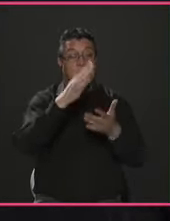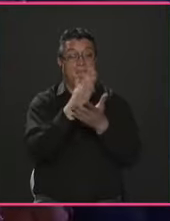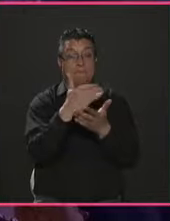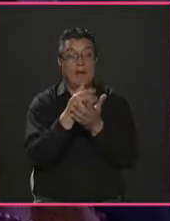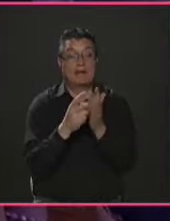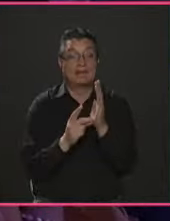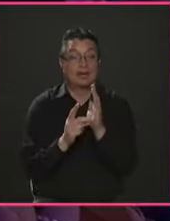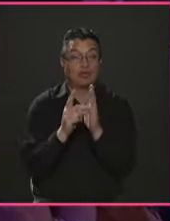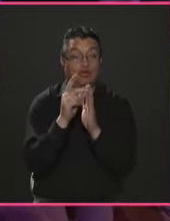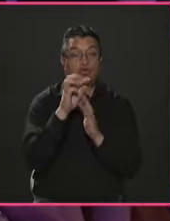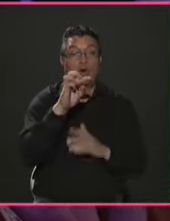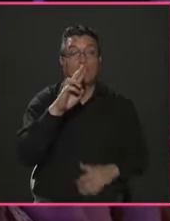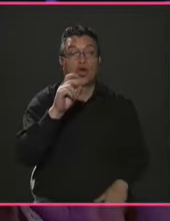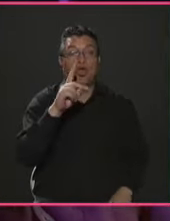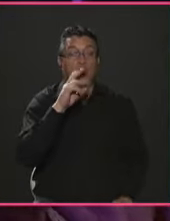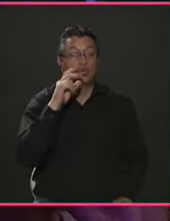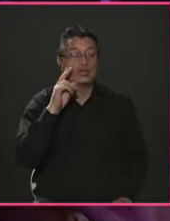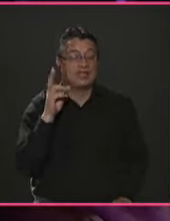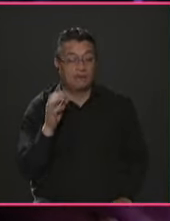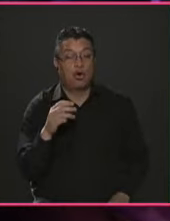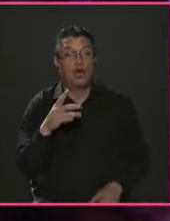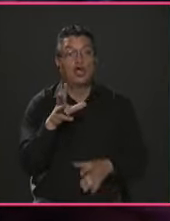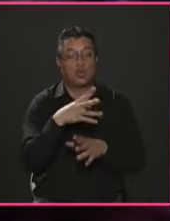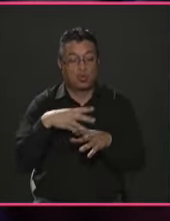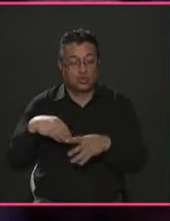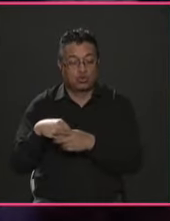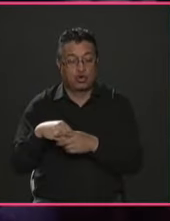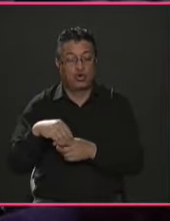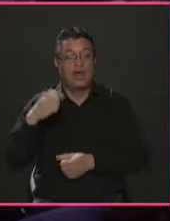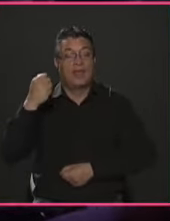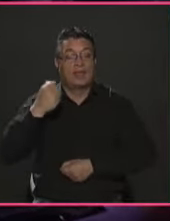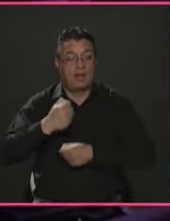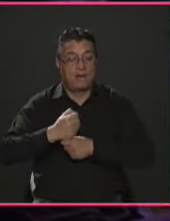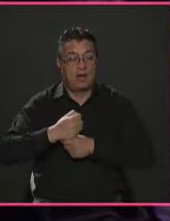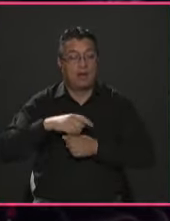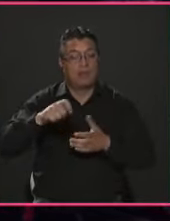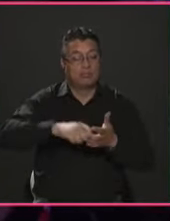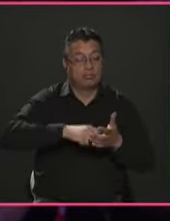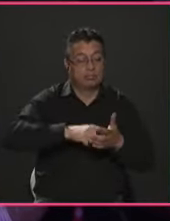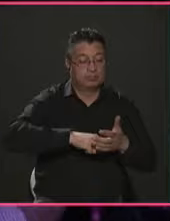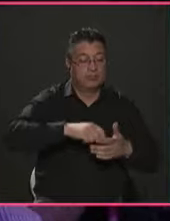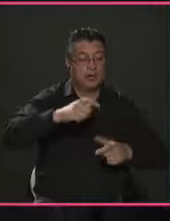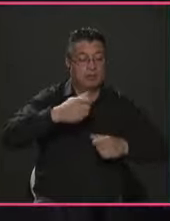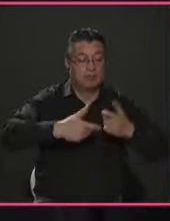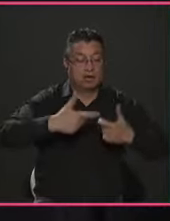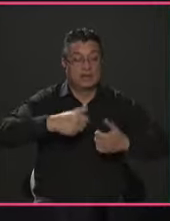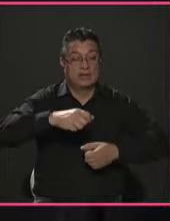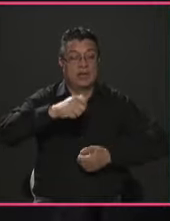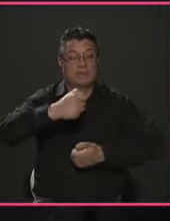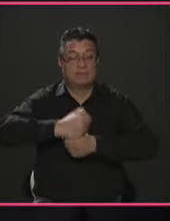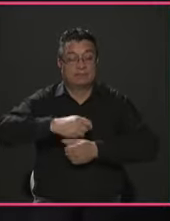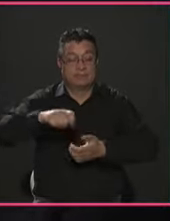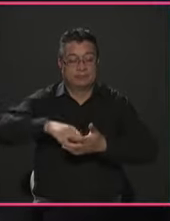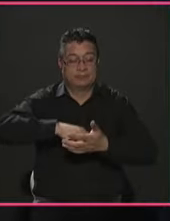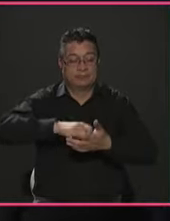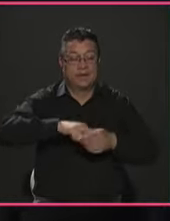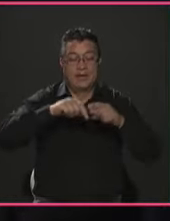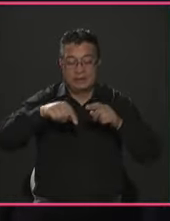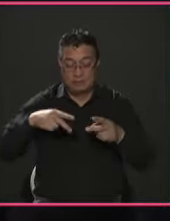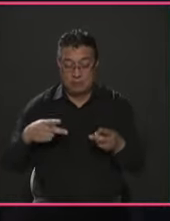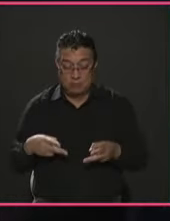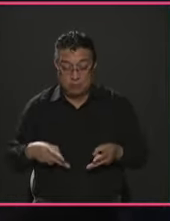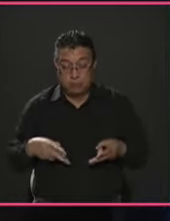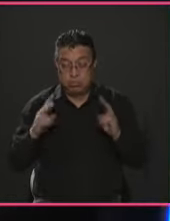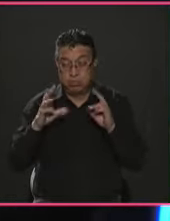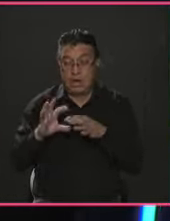productivo planes de inclusión sí políticas activas de empleo h y que permitan un espacio de